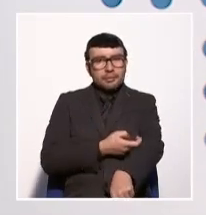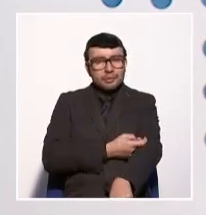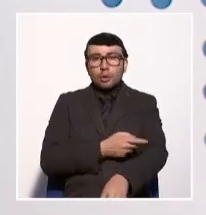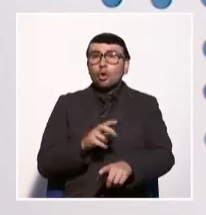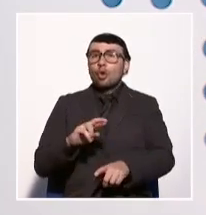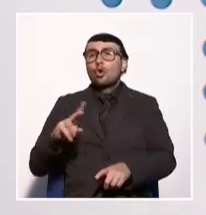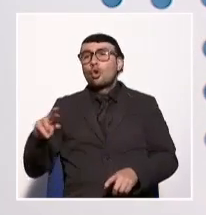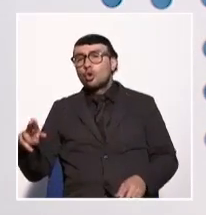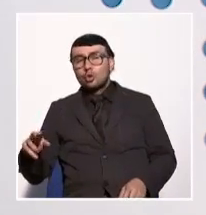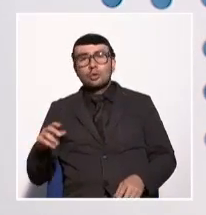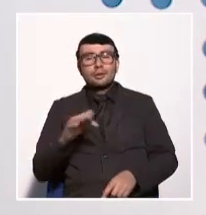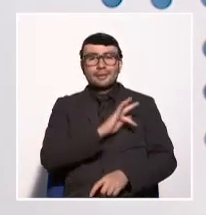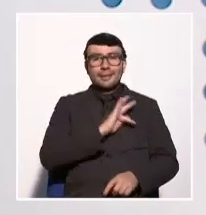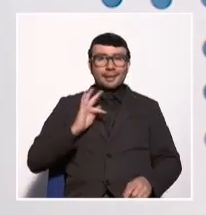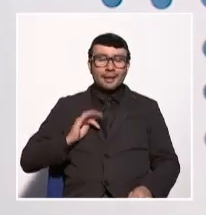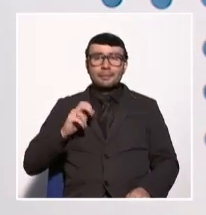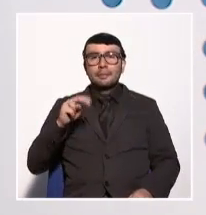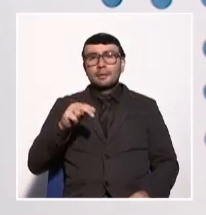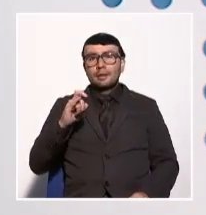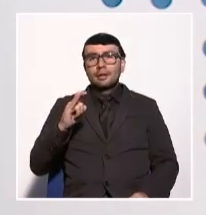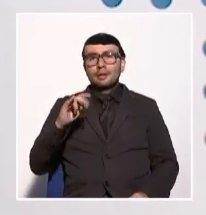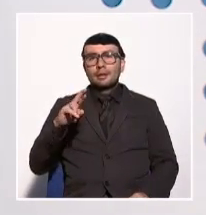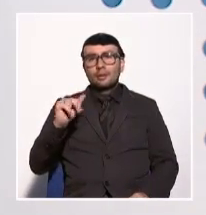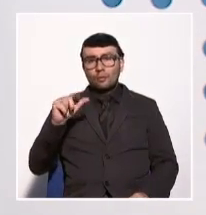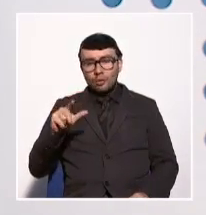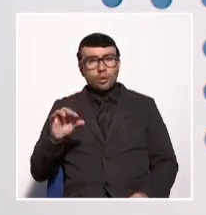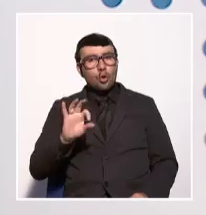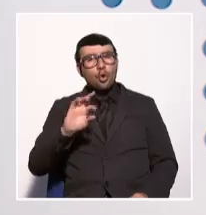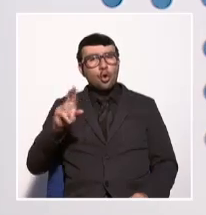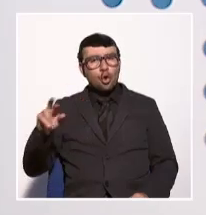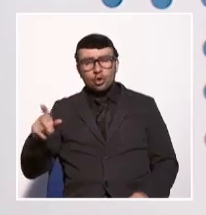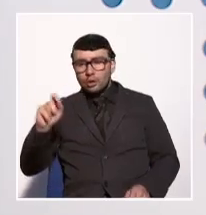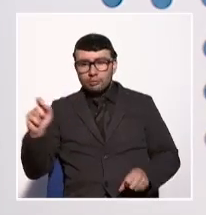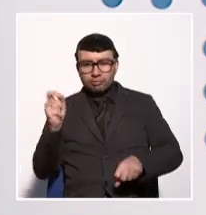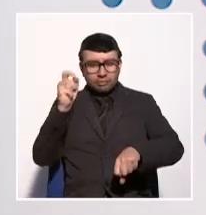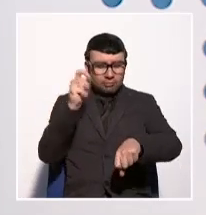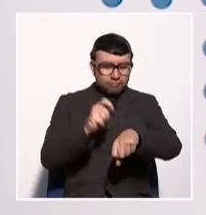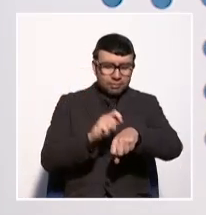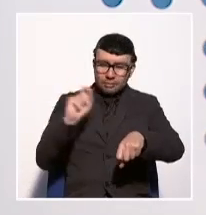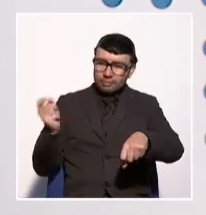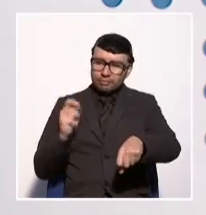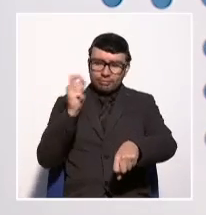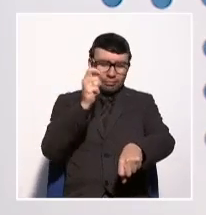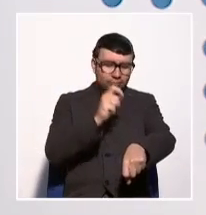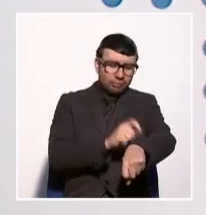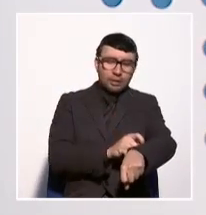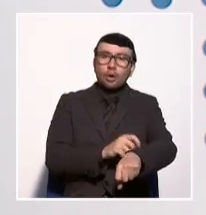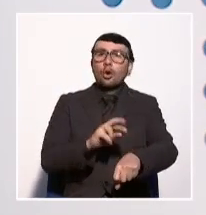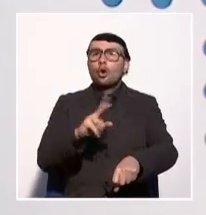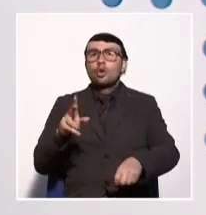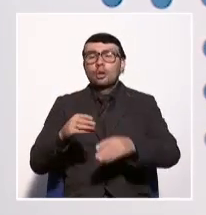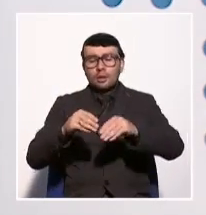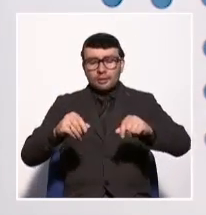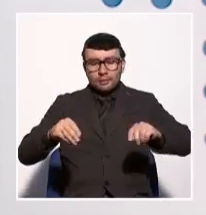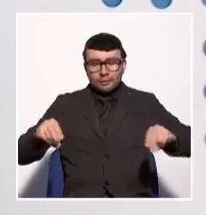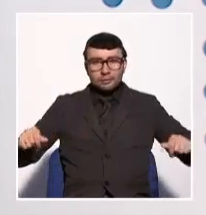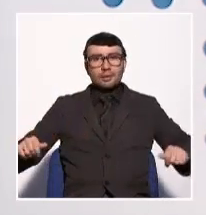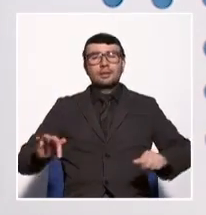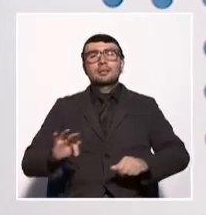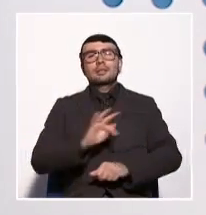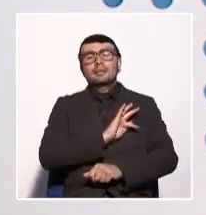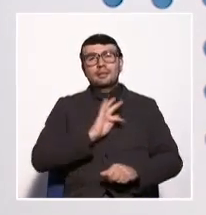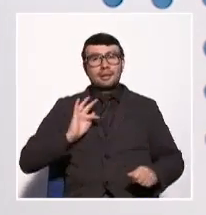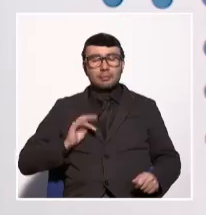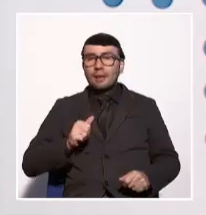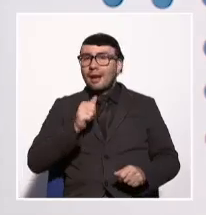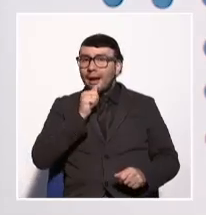otras en apiterapia y otras en fisioterapia que hacen geo terapia hidroterapia